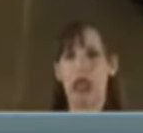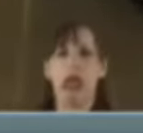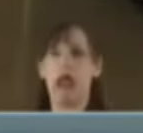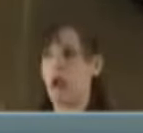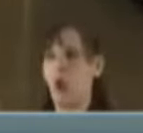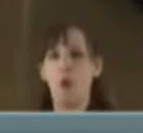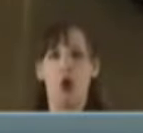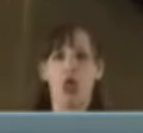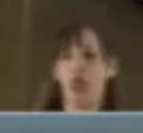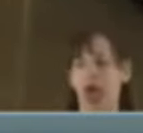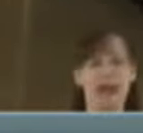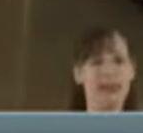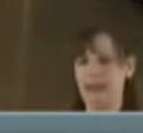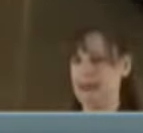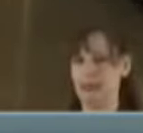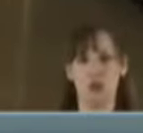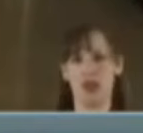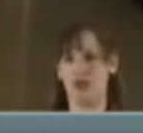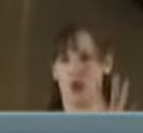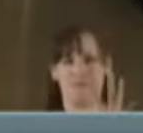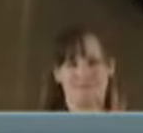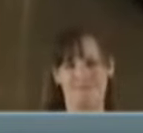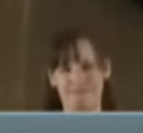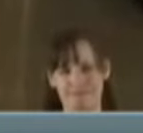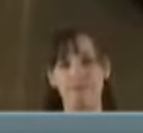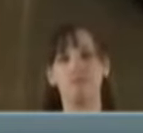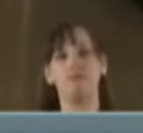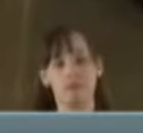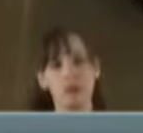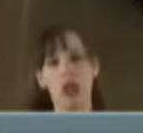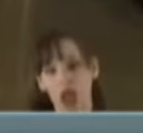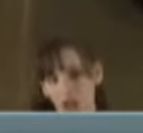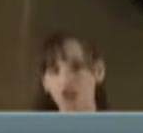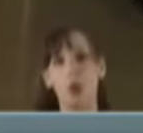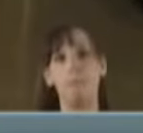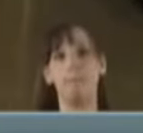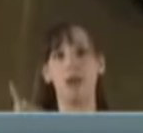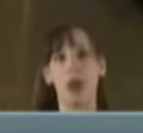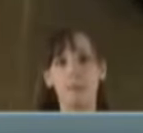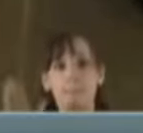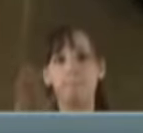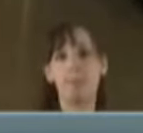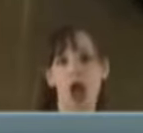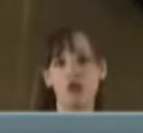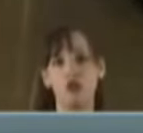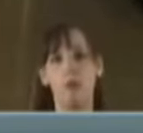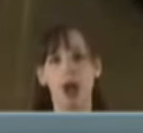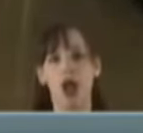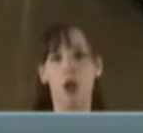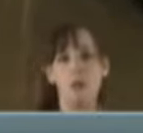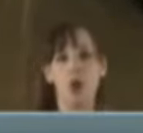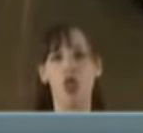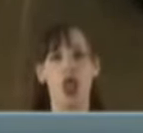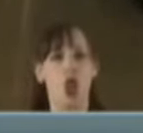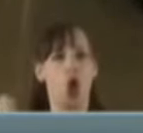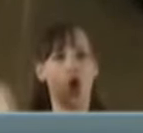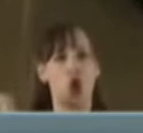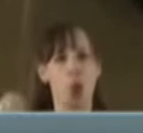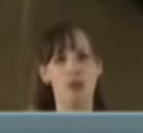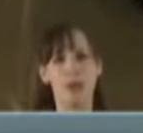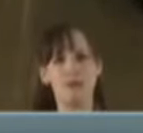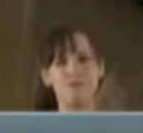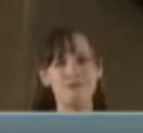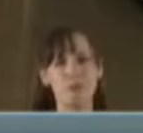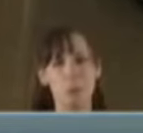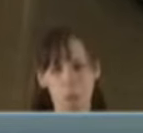Es que lo que está logrando mantener hasta el momento el gobierno es la coalición que construyó para